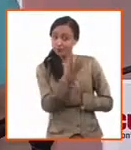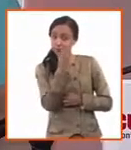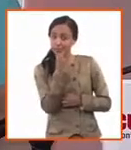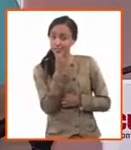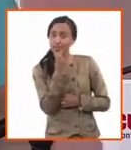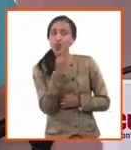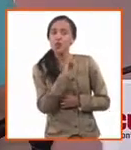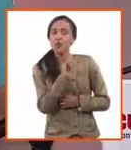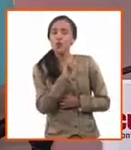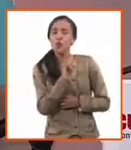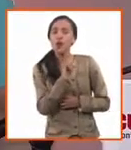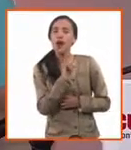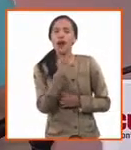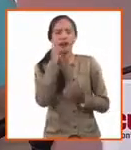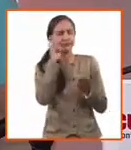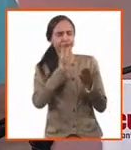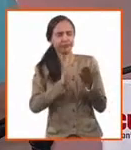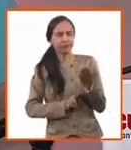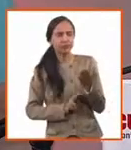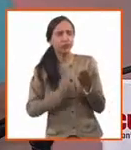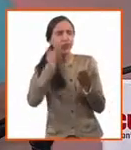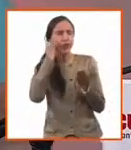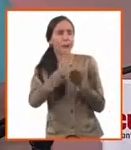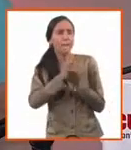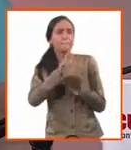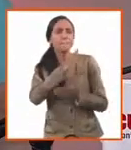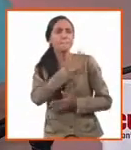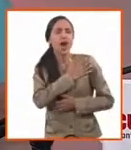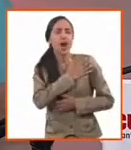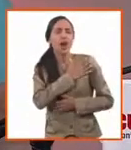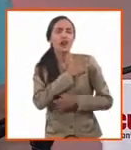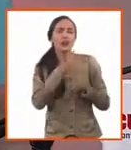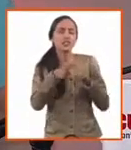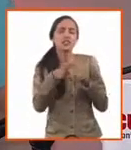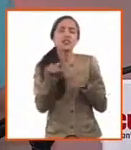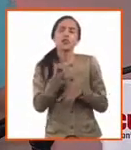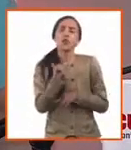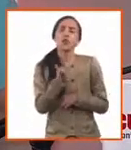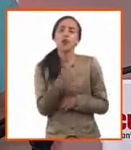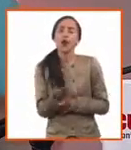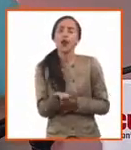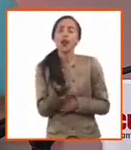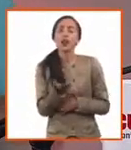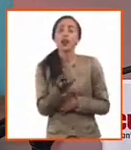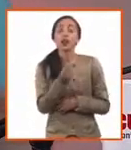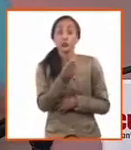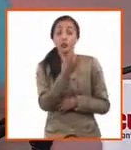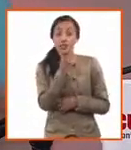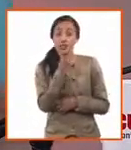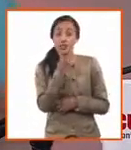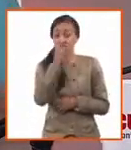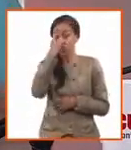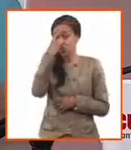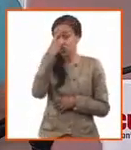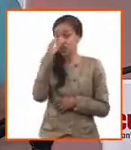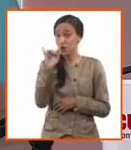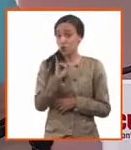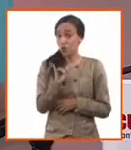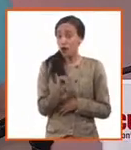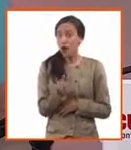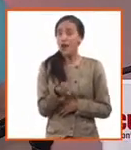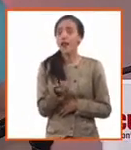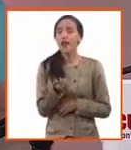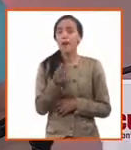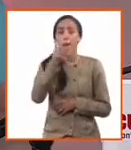las lecturas sobre, sobre los marxismos, la, la mención a Ernesto Che Guevara y bueno, también a